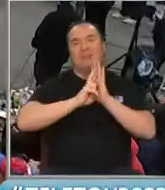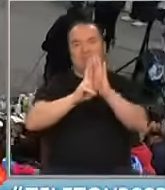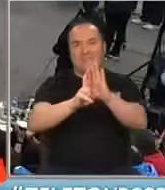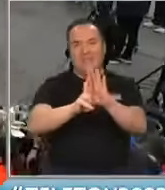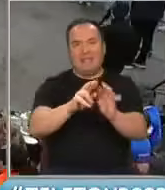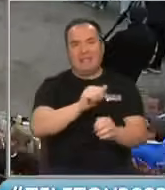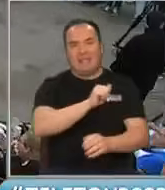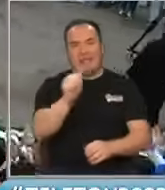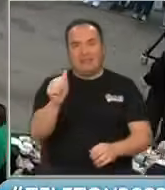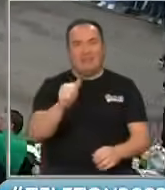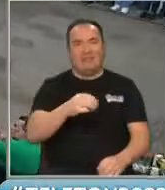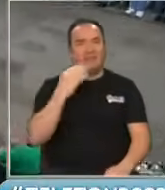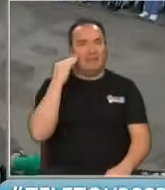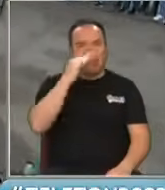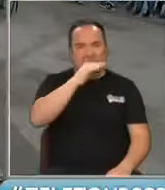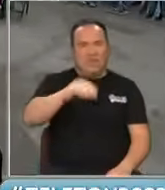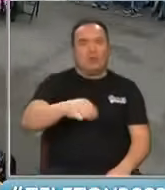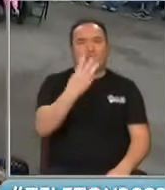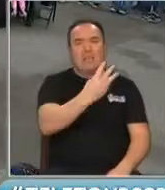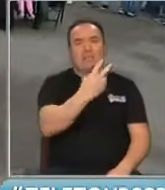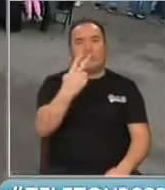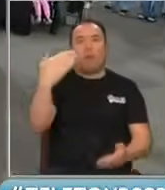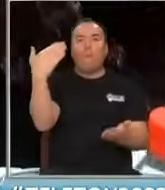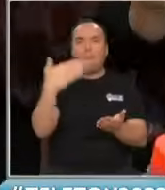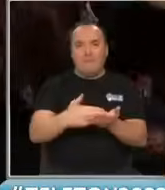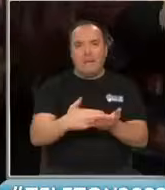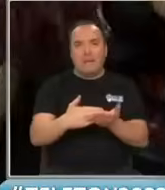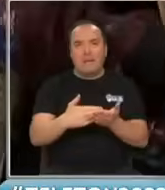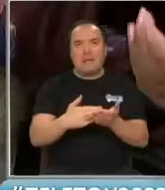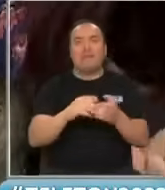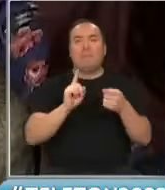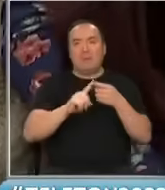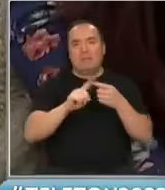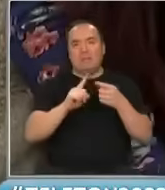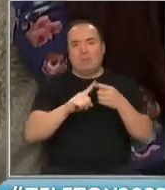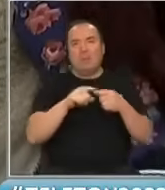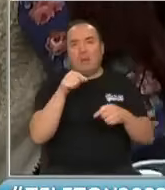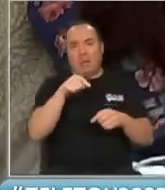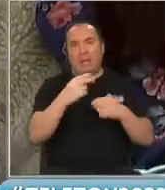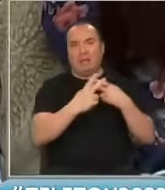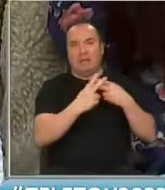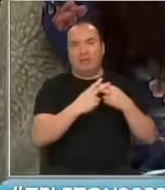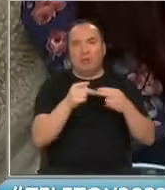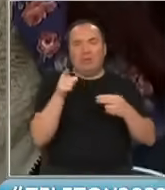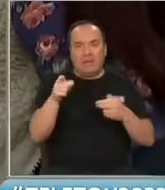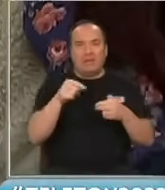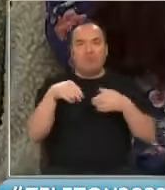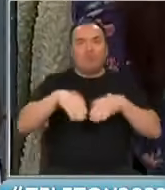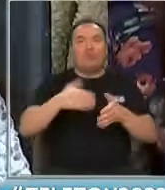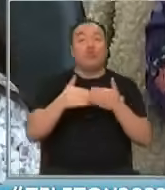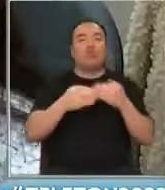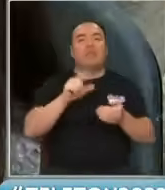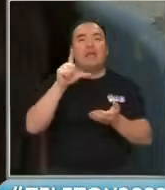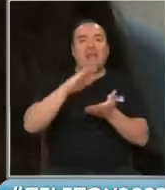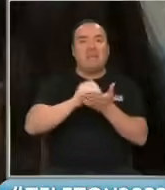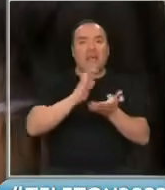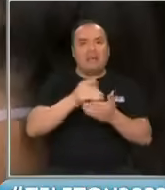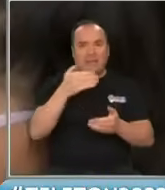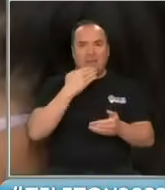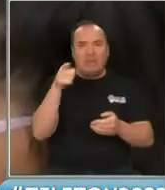representado a los 32.000 niños que están en el instituto. Ella es de Limache y ella es